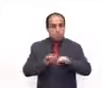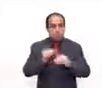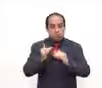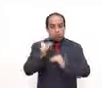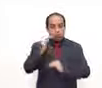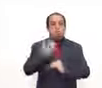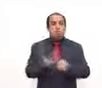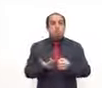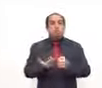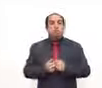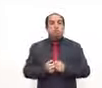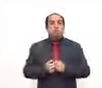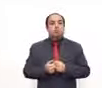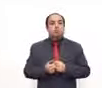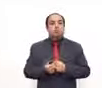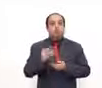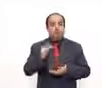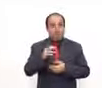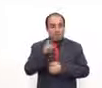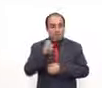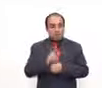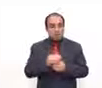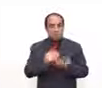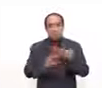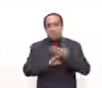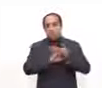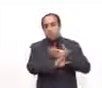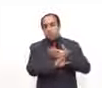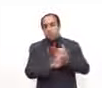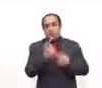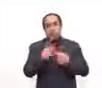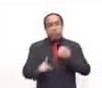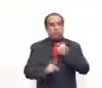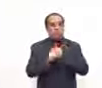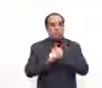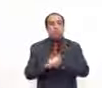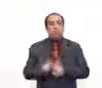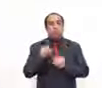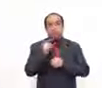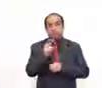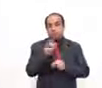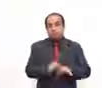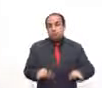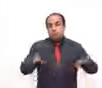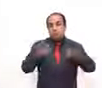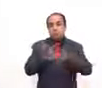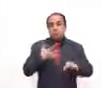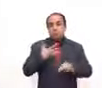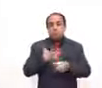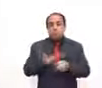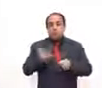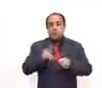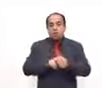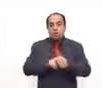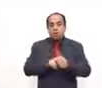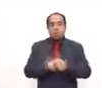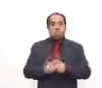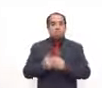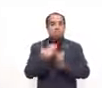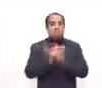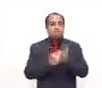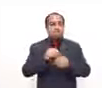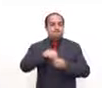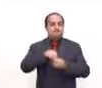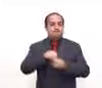hospitalaria para prever cualquier eventualidad, y además porque es importante tener hospitales menos saturados para facilitar los tiempos